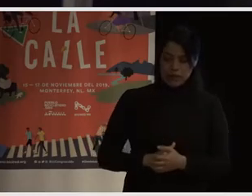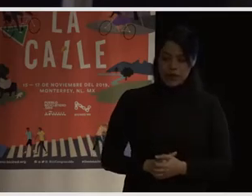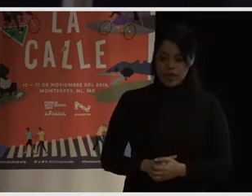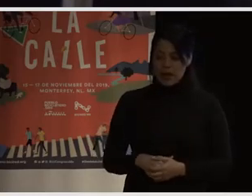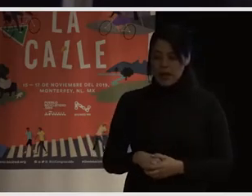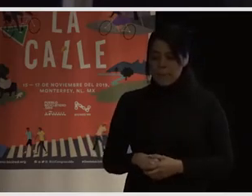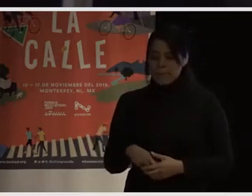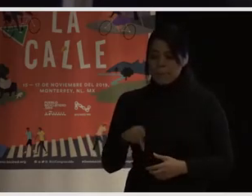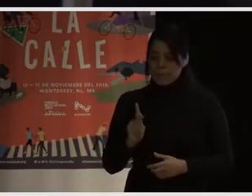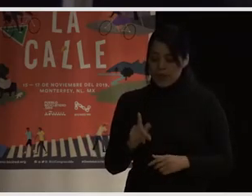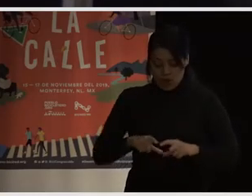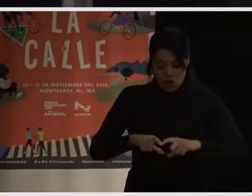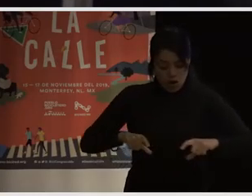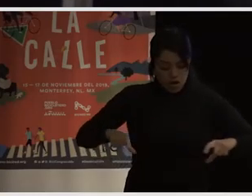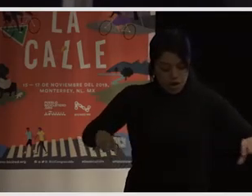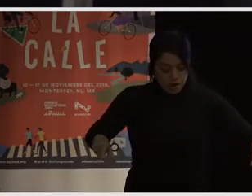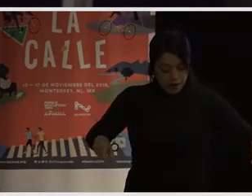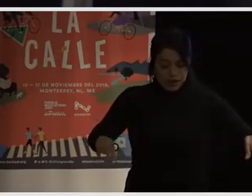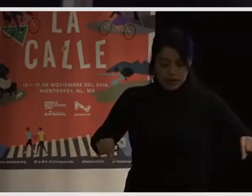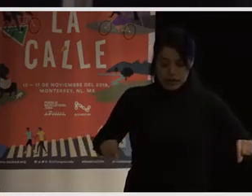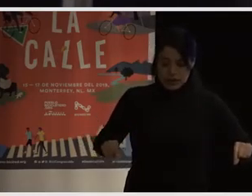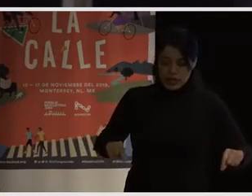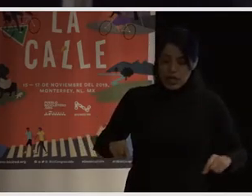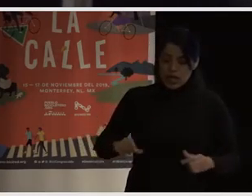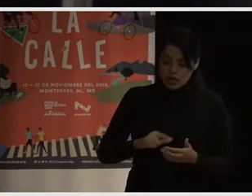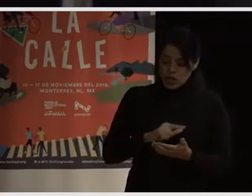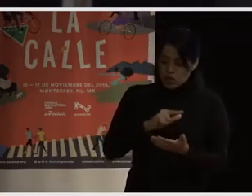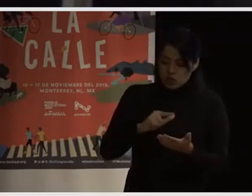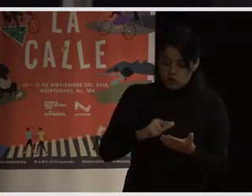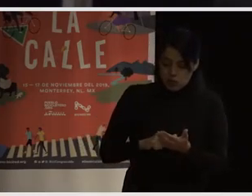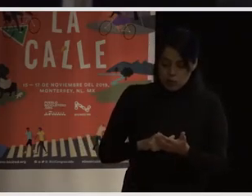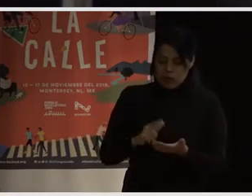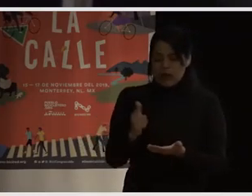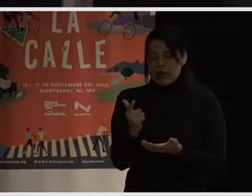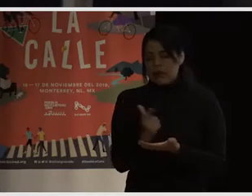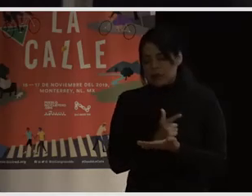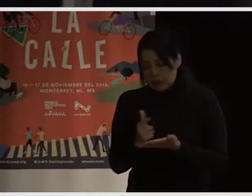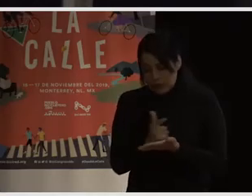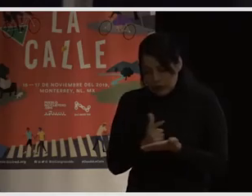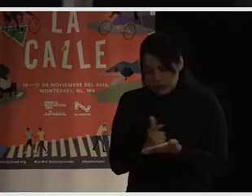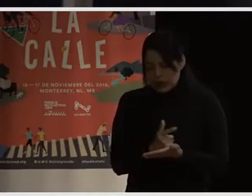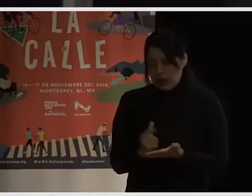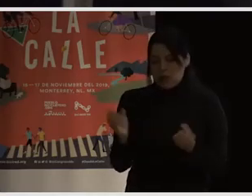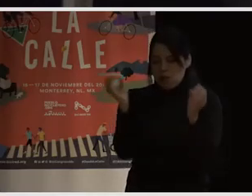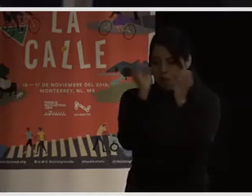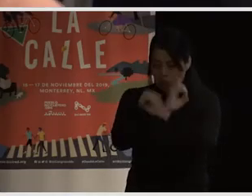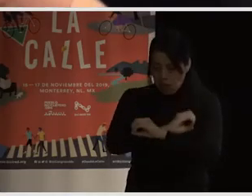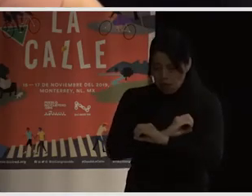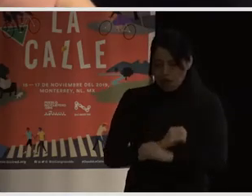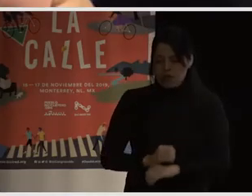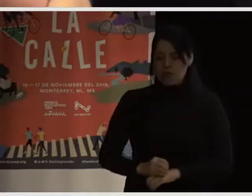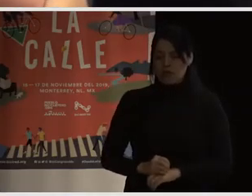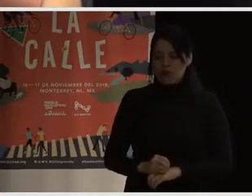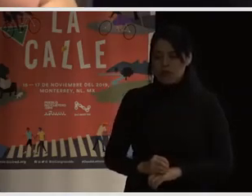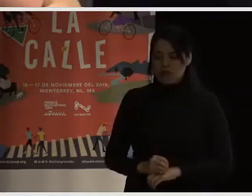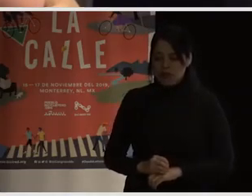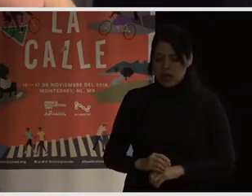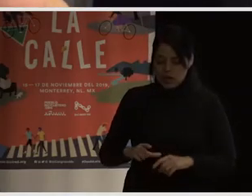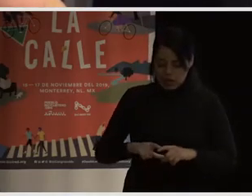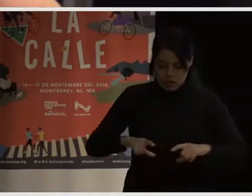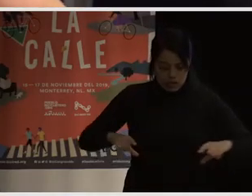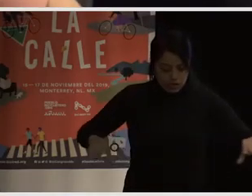para los que ustedes saben todos lo sabe es un área gris ambigua en dónde está la